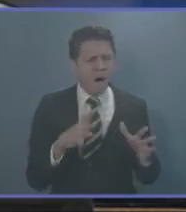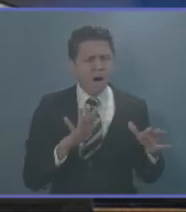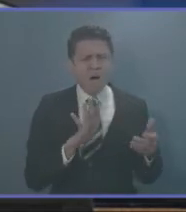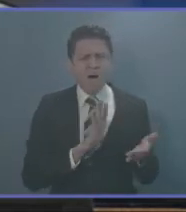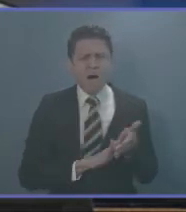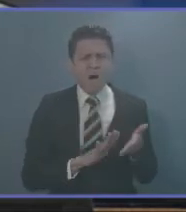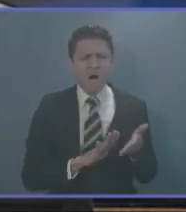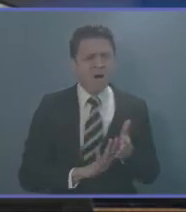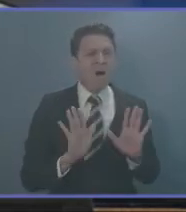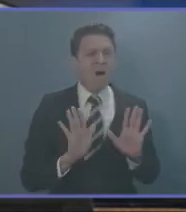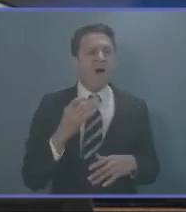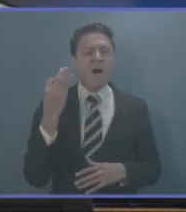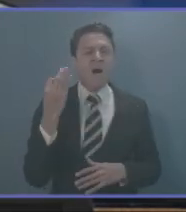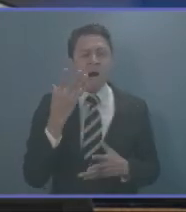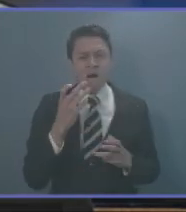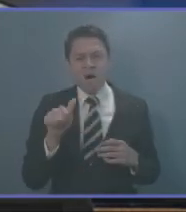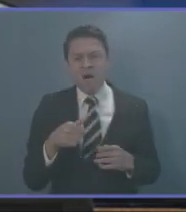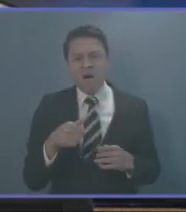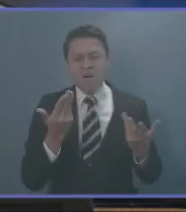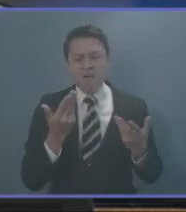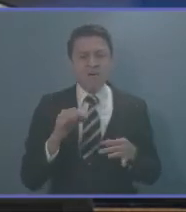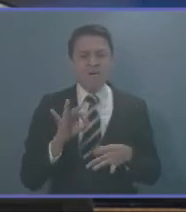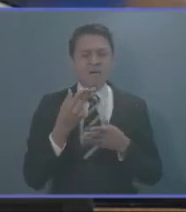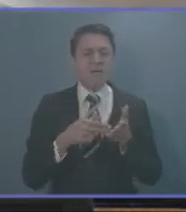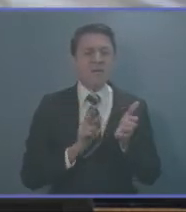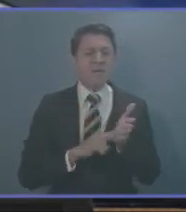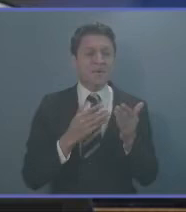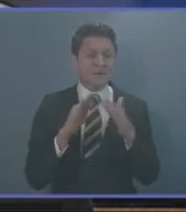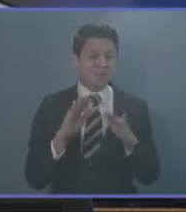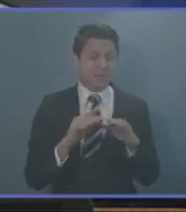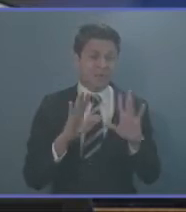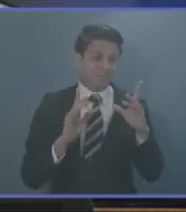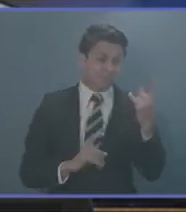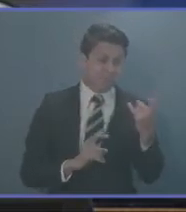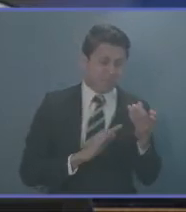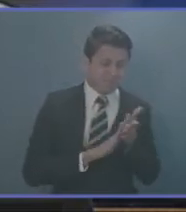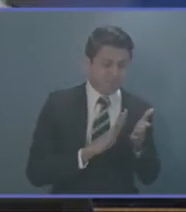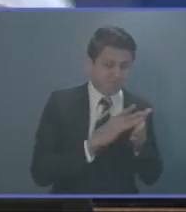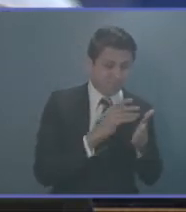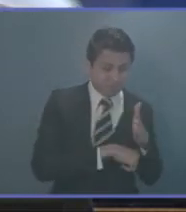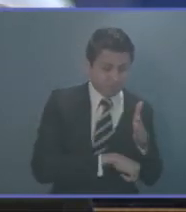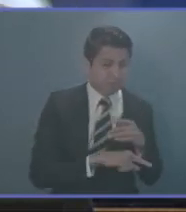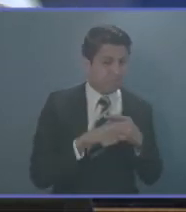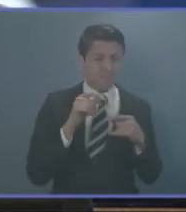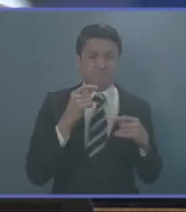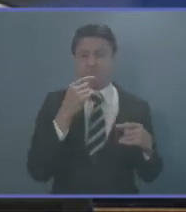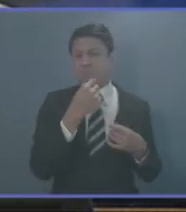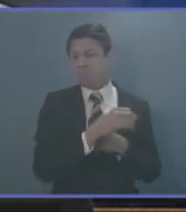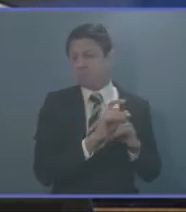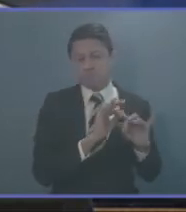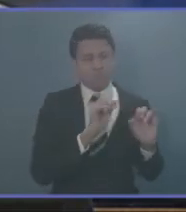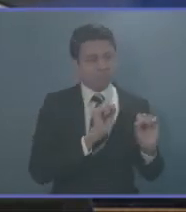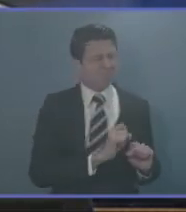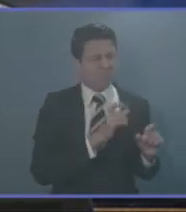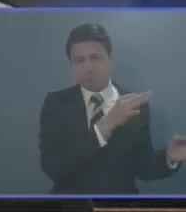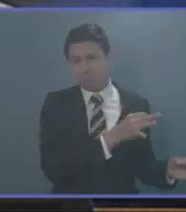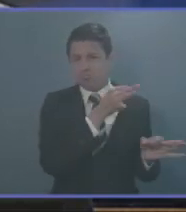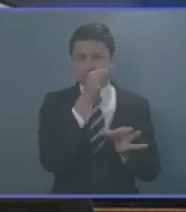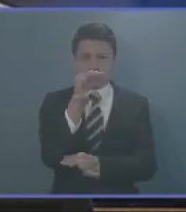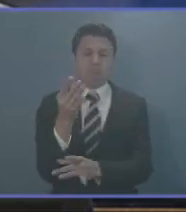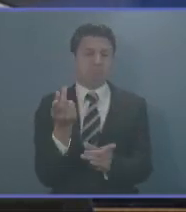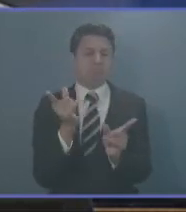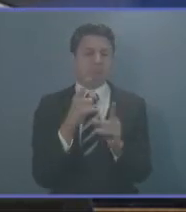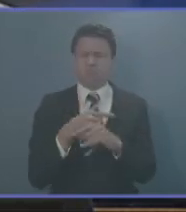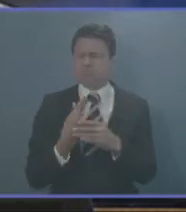municipal, debiendo presentar la solvencia municipal al registro de la propiedad o en cualquier otra institución que se requiere de